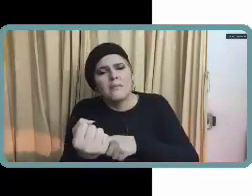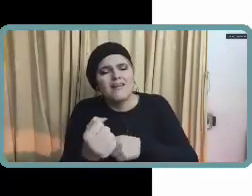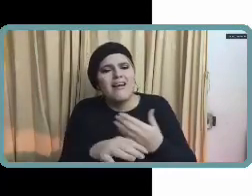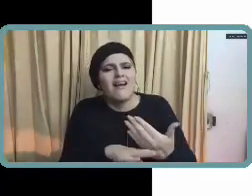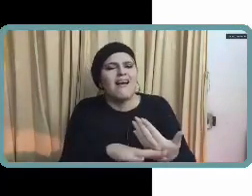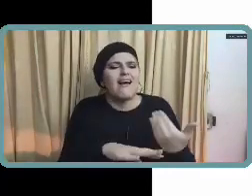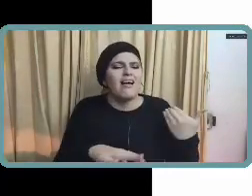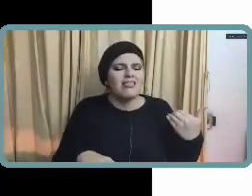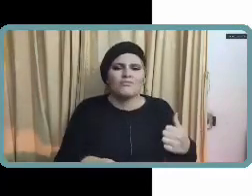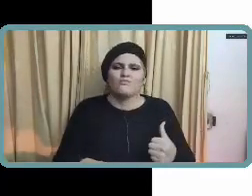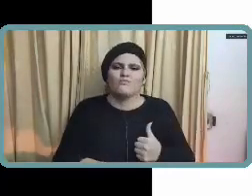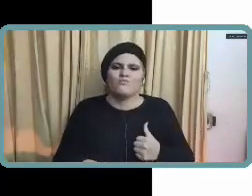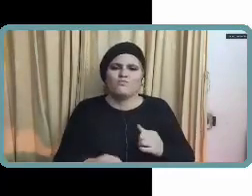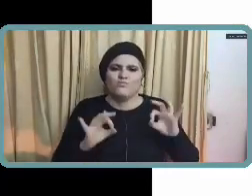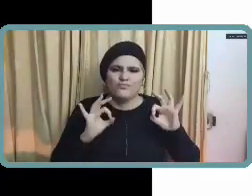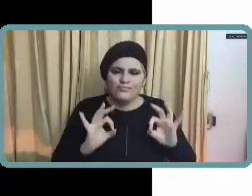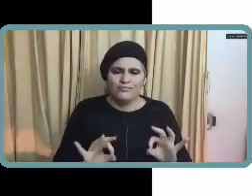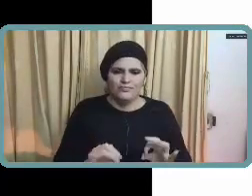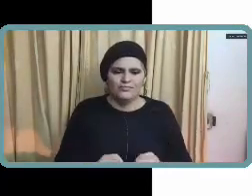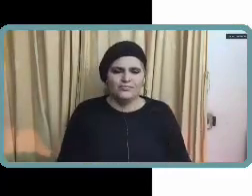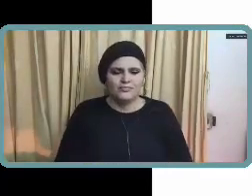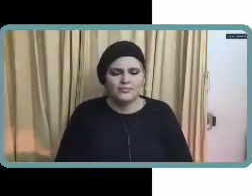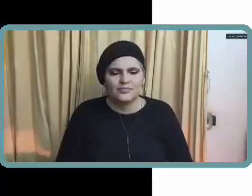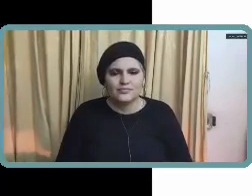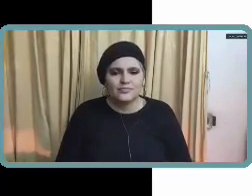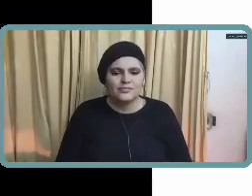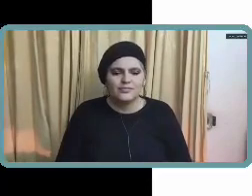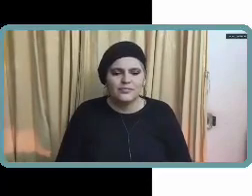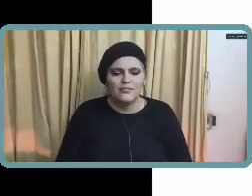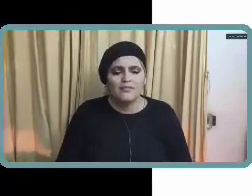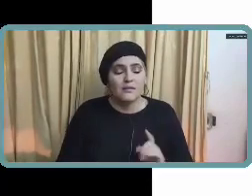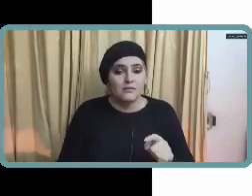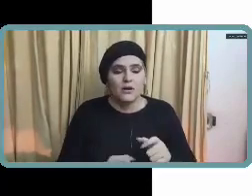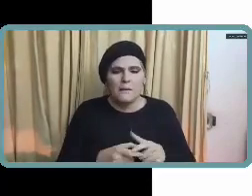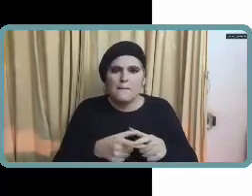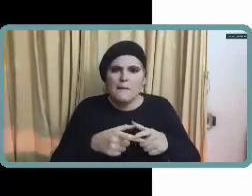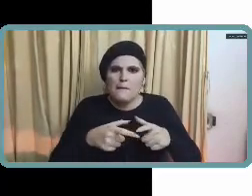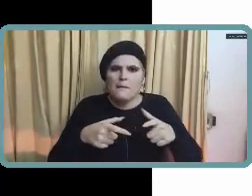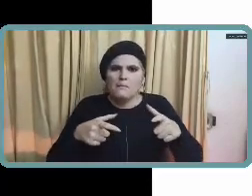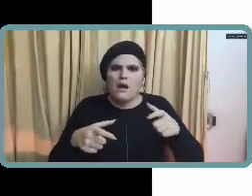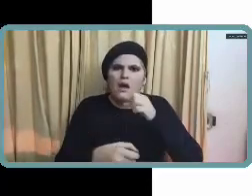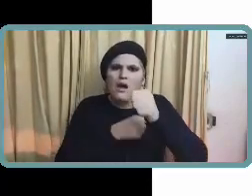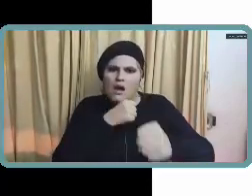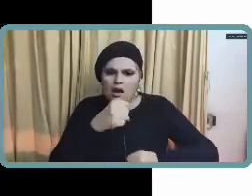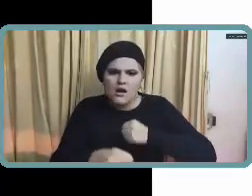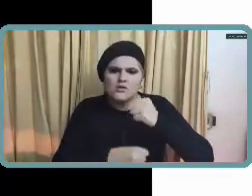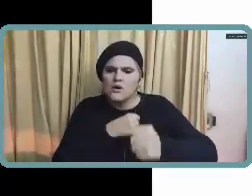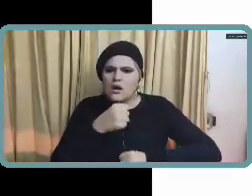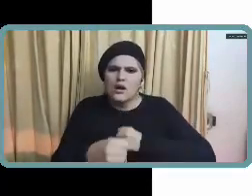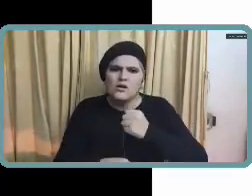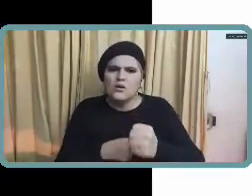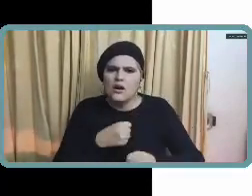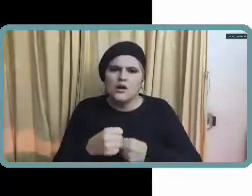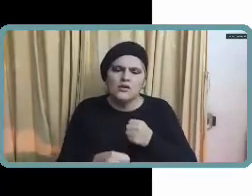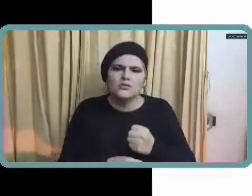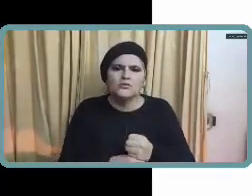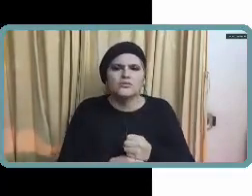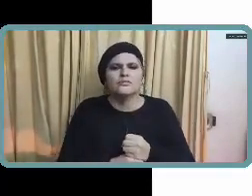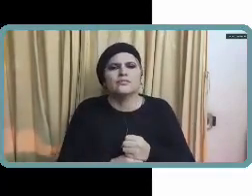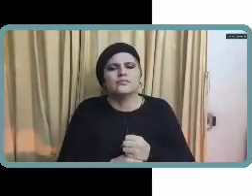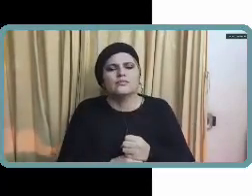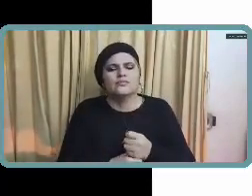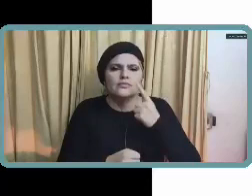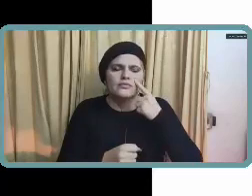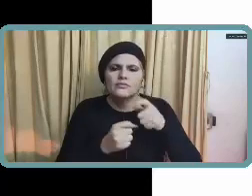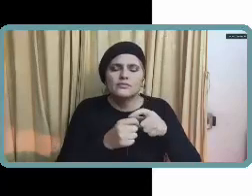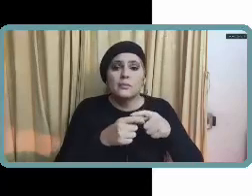oportuna. La prevalencia entonces ha ido aumentando en el transcurso de los últimos años y de una